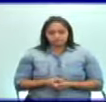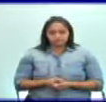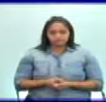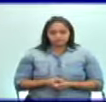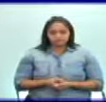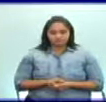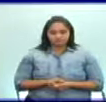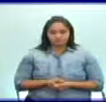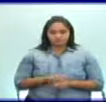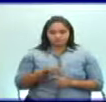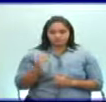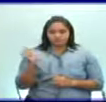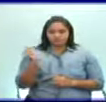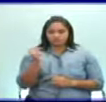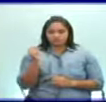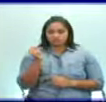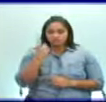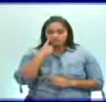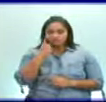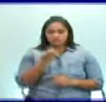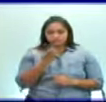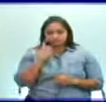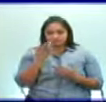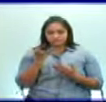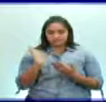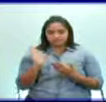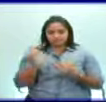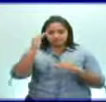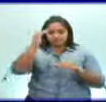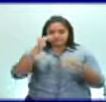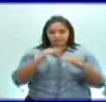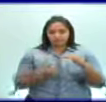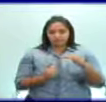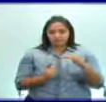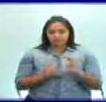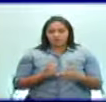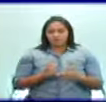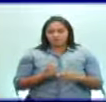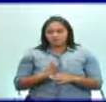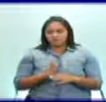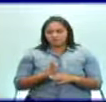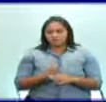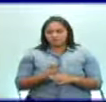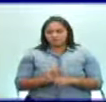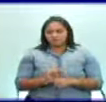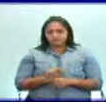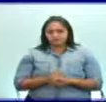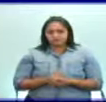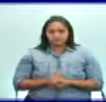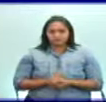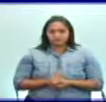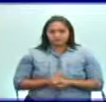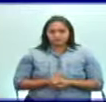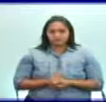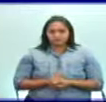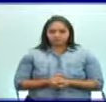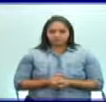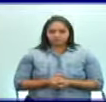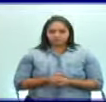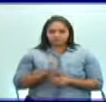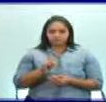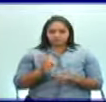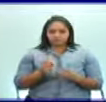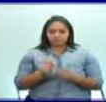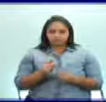sería, si es negativa, miren dónde pasa la asíntota, por el valor en el eje Y, de forma negativa, menos 2, menos 3, ese sería el valor de la asíntota,